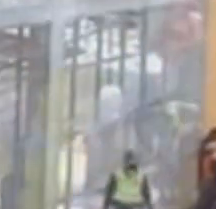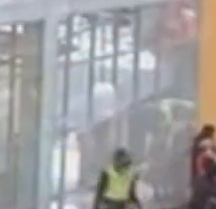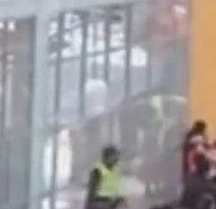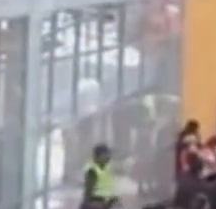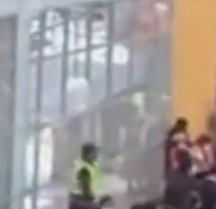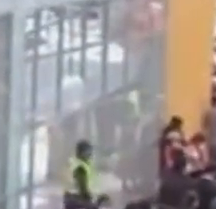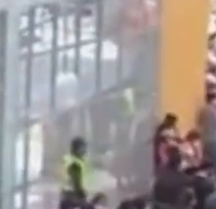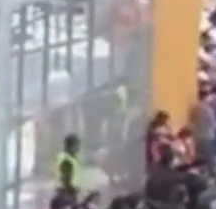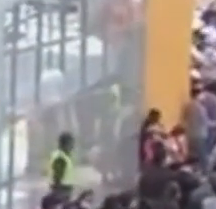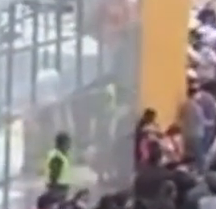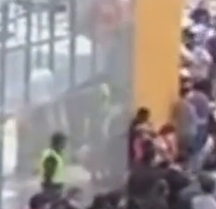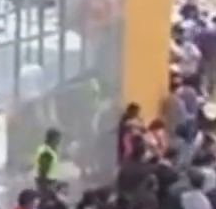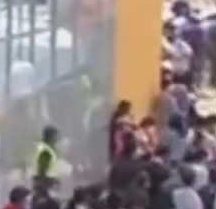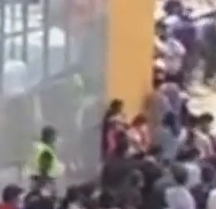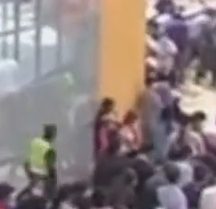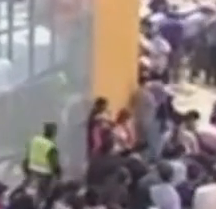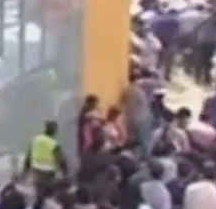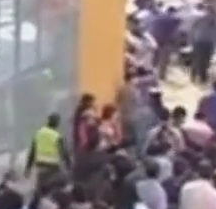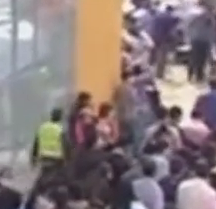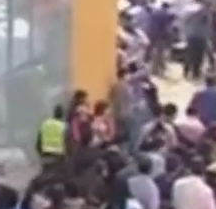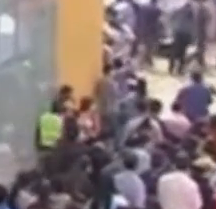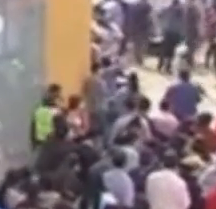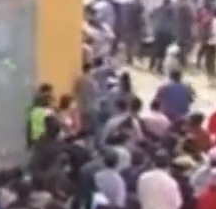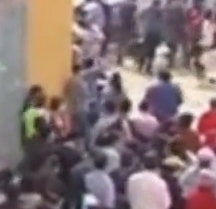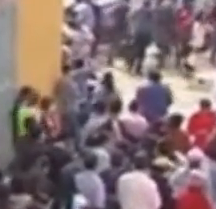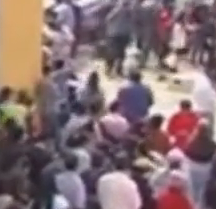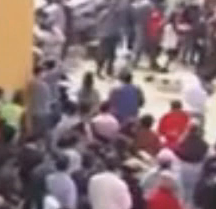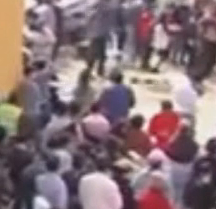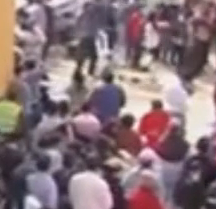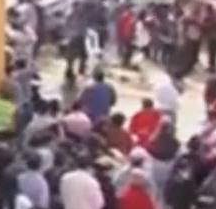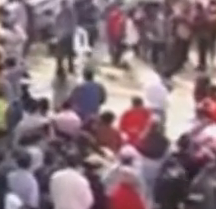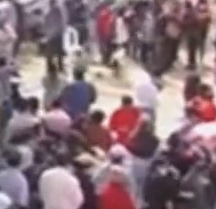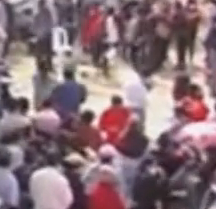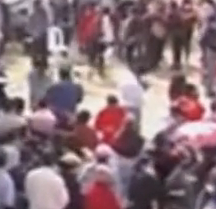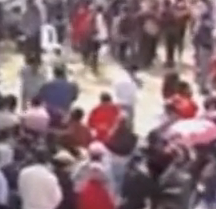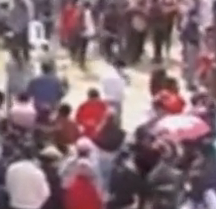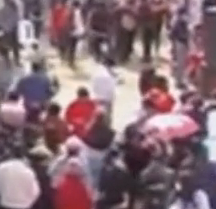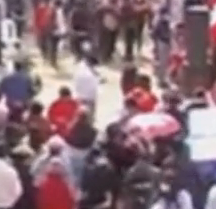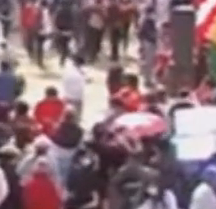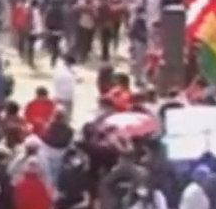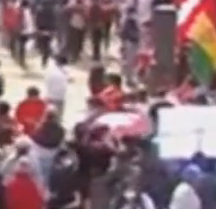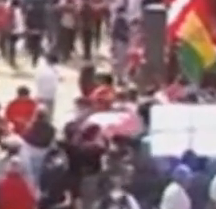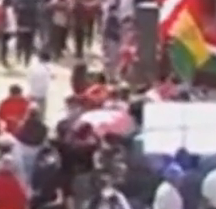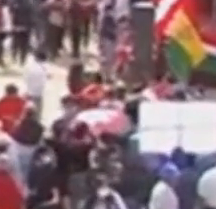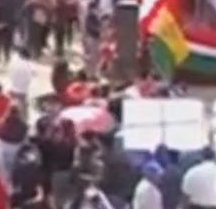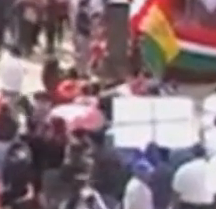entregar un centro de salud integral, llamado San Roque, cuya inversión fue de más de 9,2 millones de